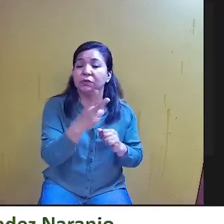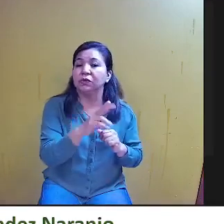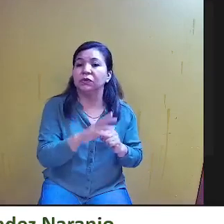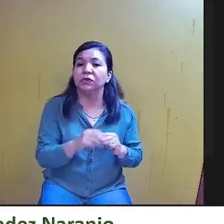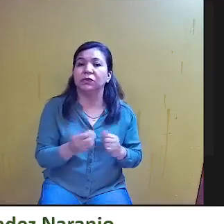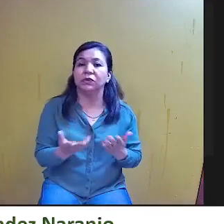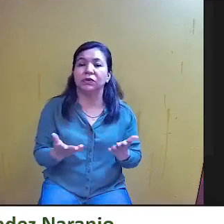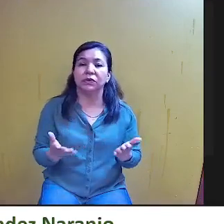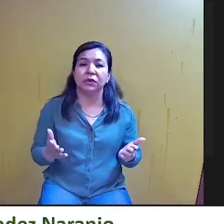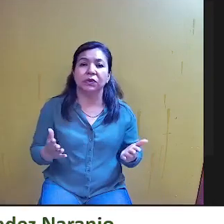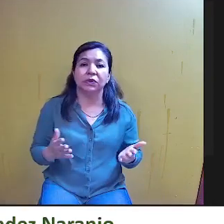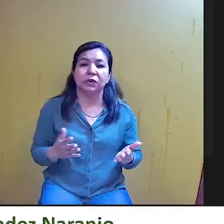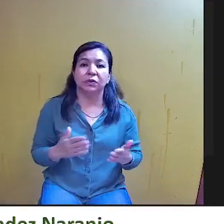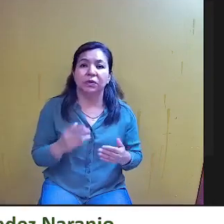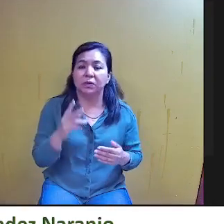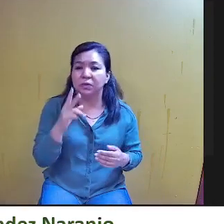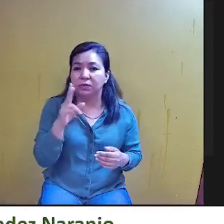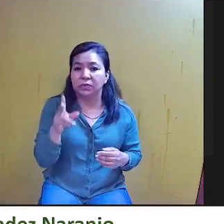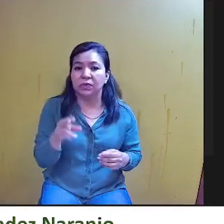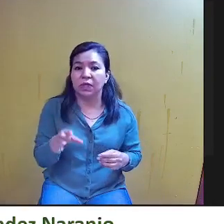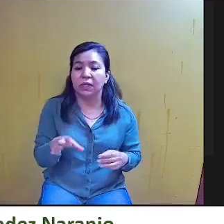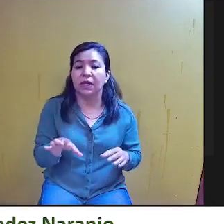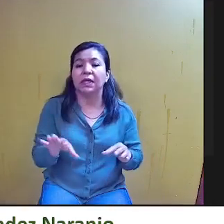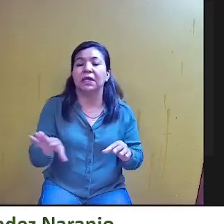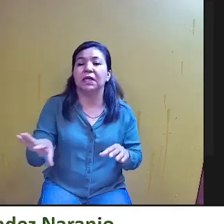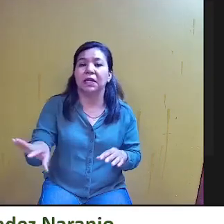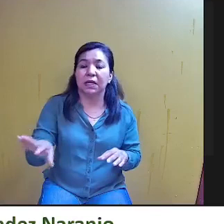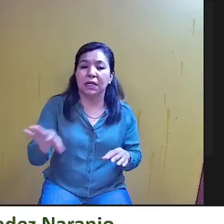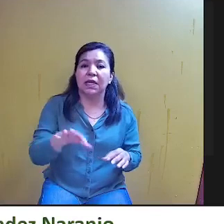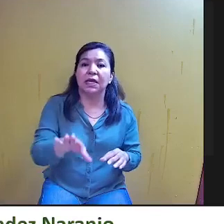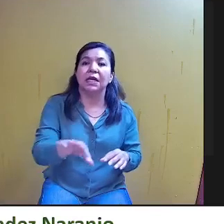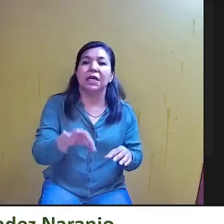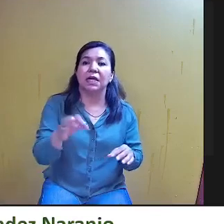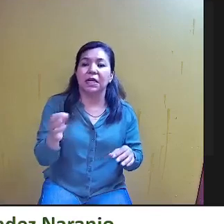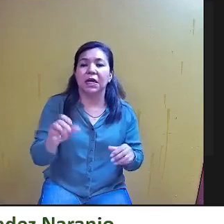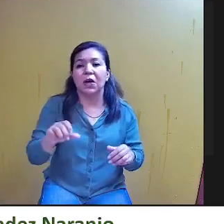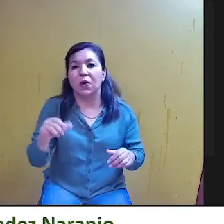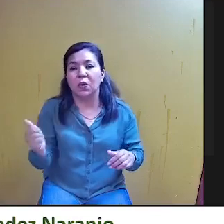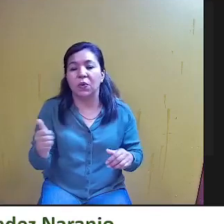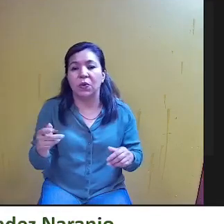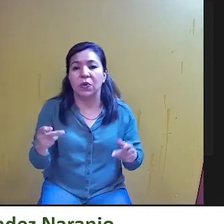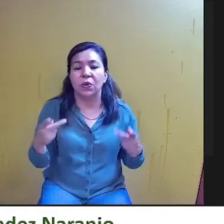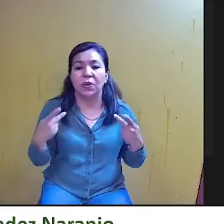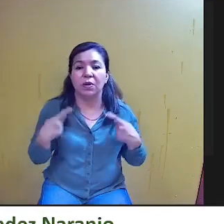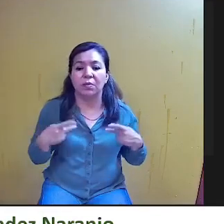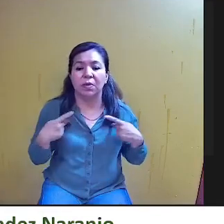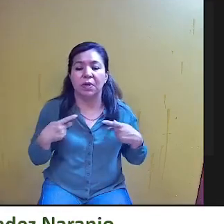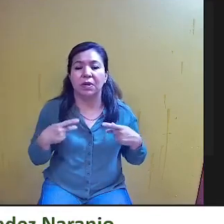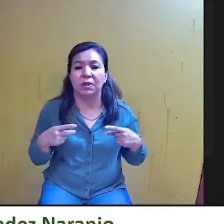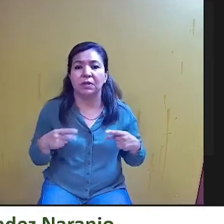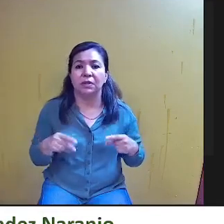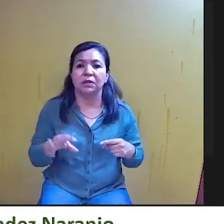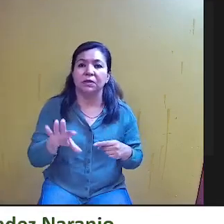sus facultades realice una nueva designación para cubrir la vacante que fue objeto de revocación.